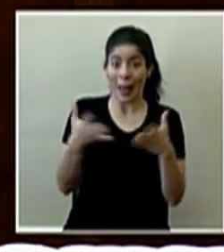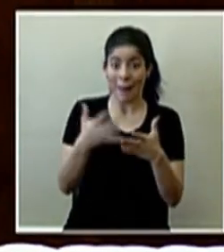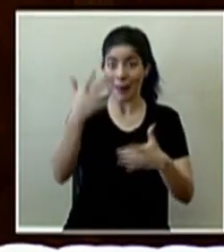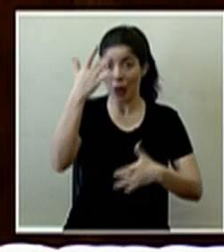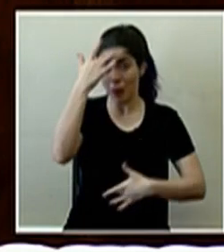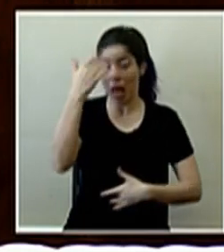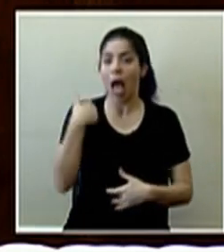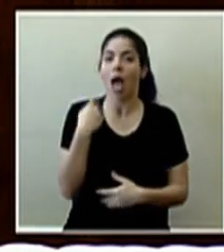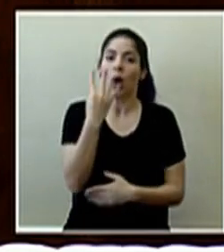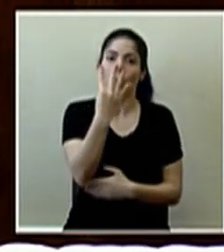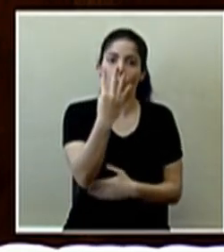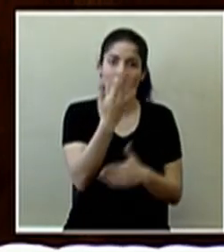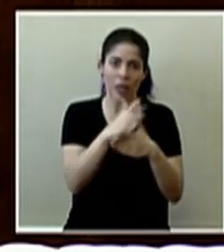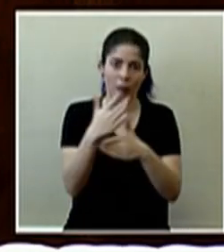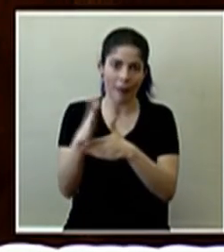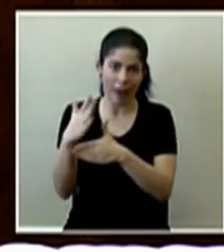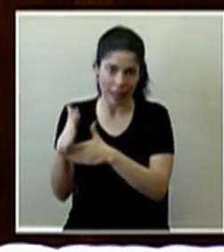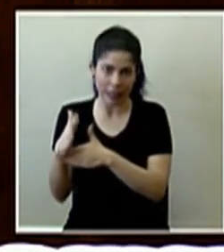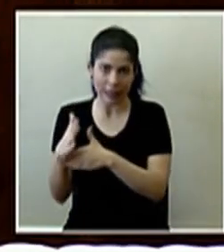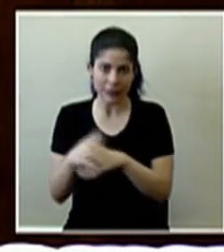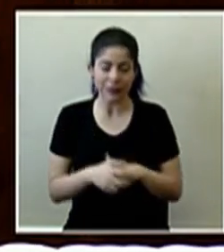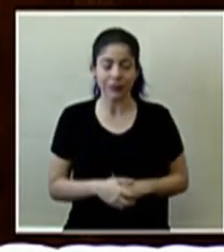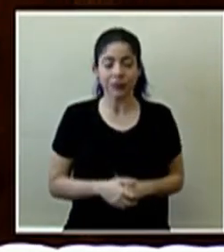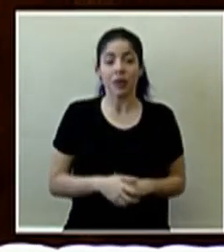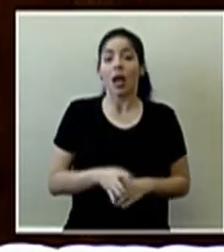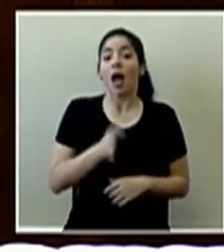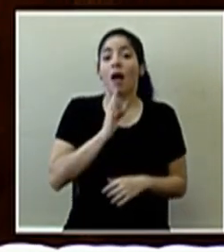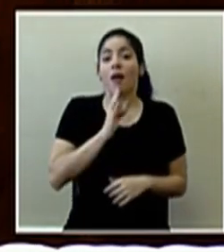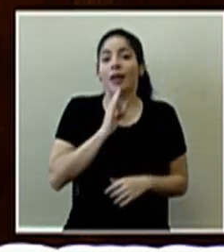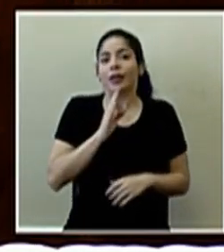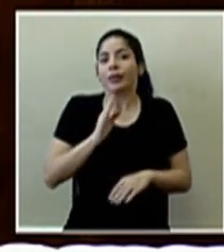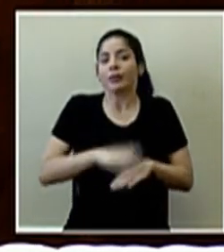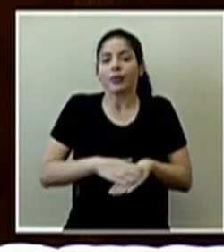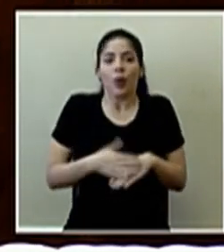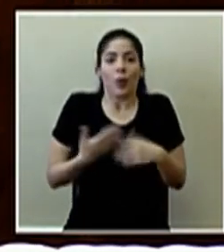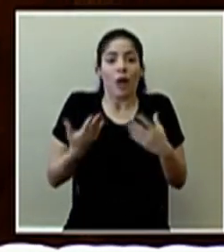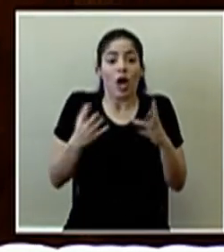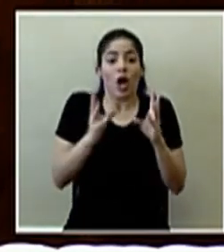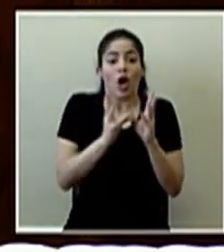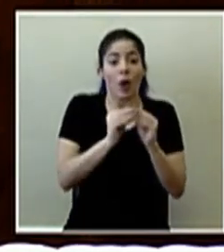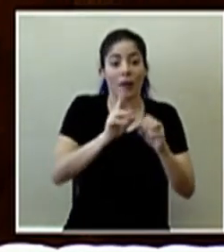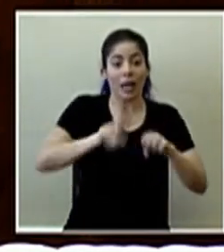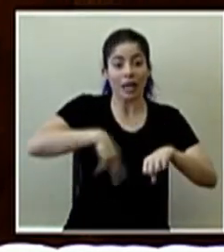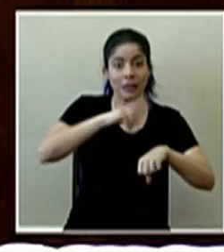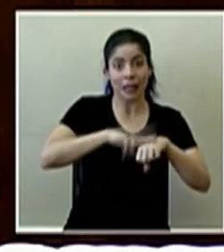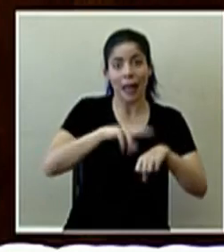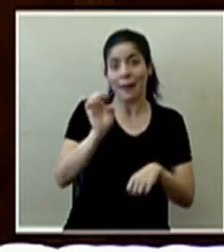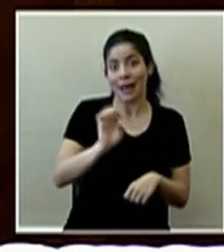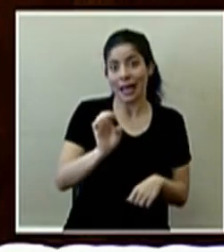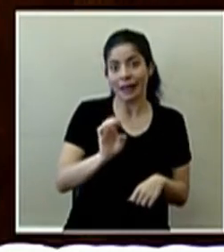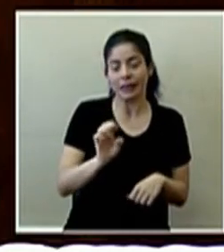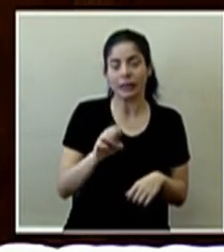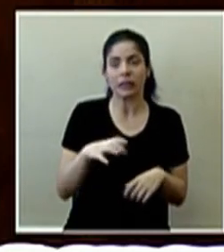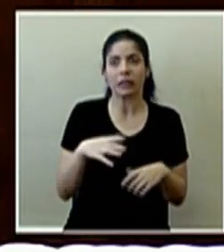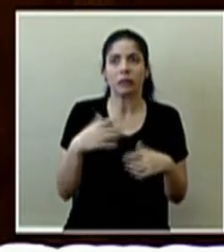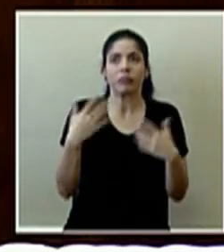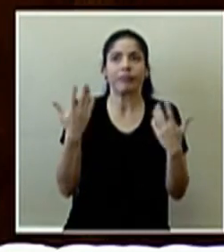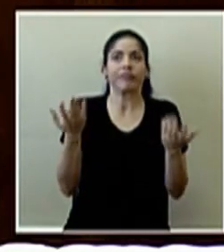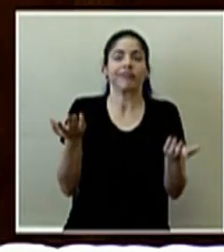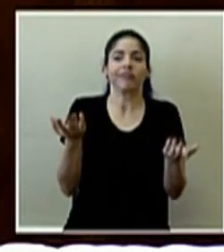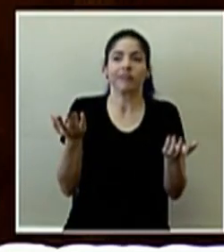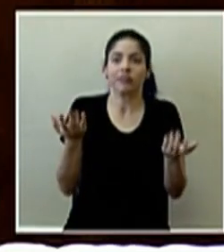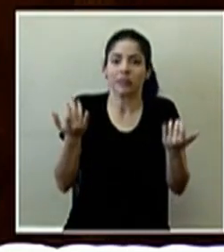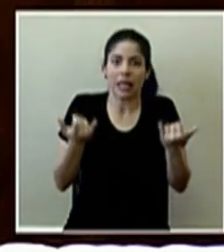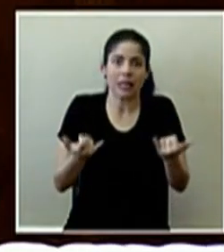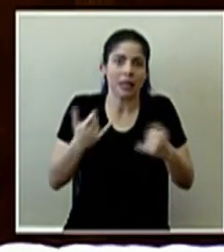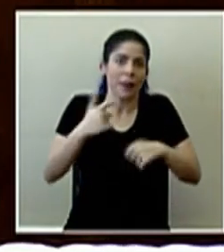4. Hablando de la Comisión Nacional de Emergencia, pues